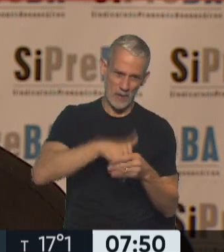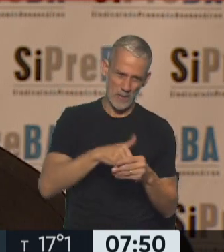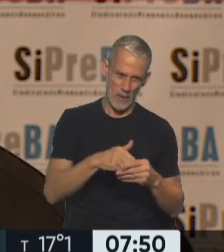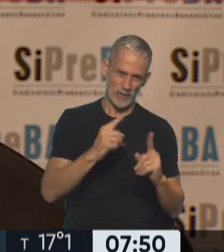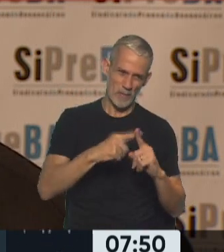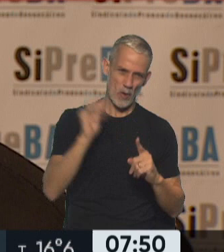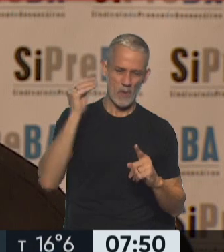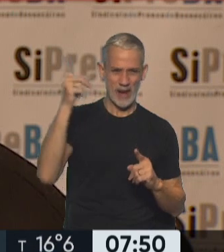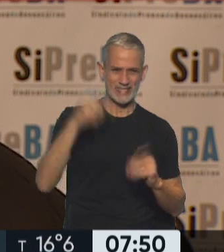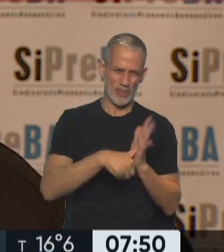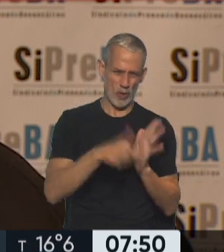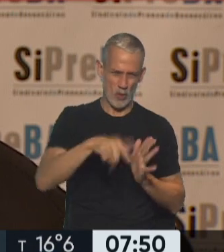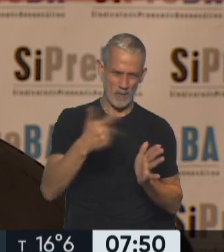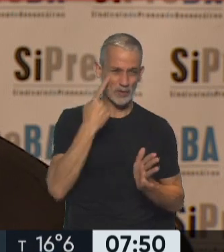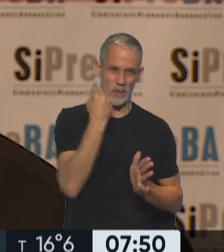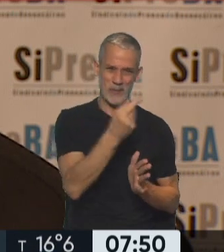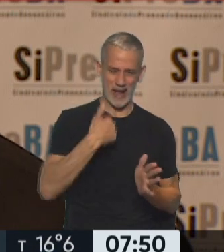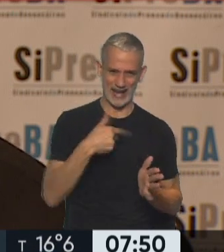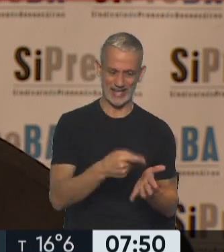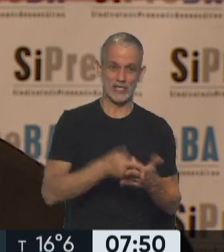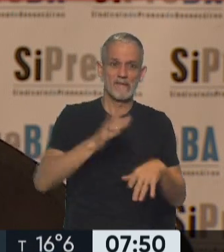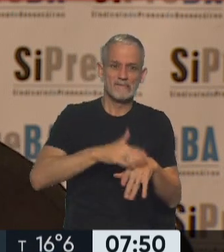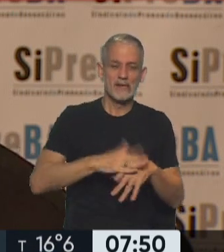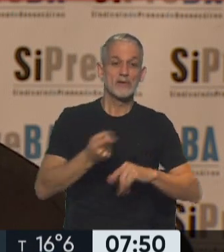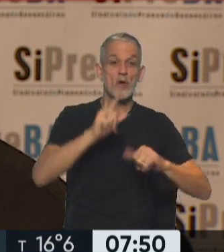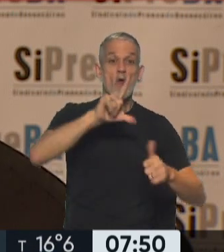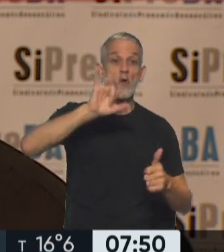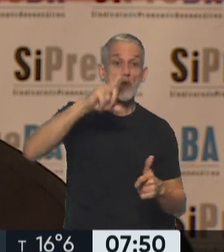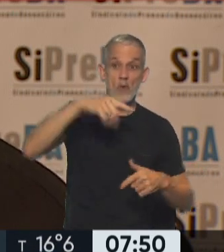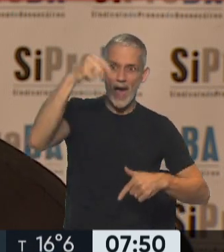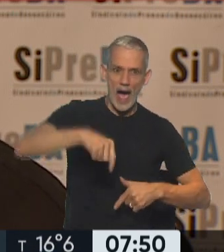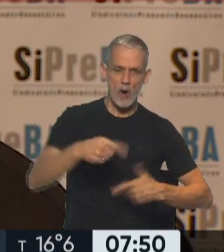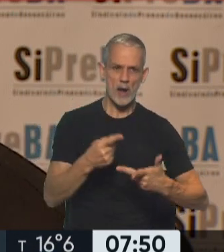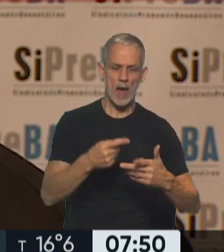como brasileños tenemos la responsabilidad de decir que si Lula estuviera